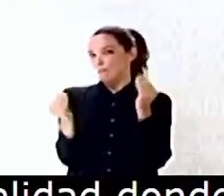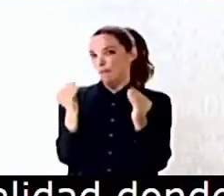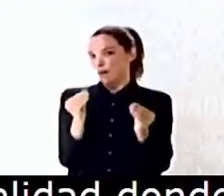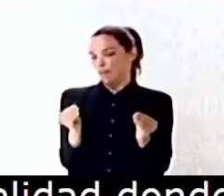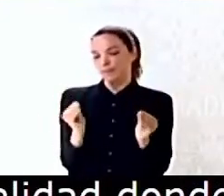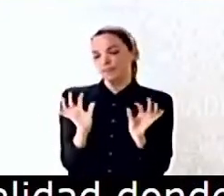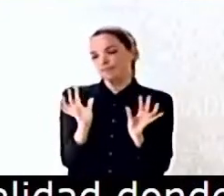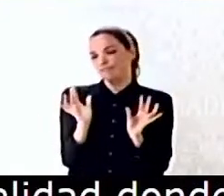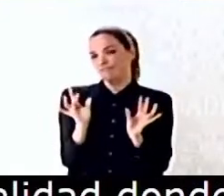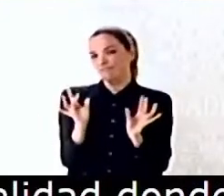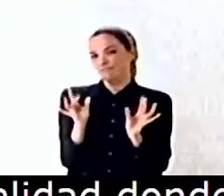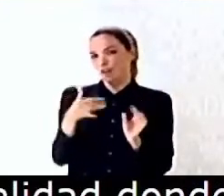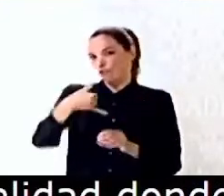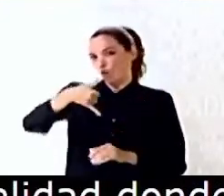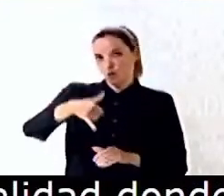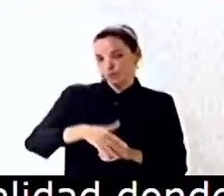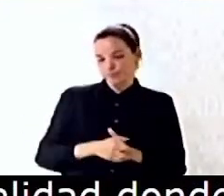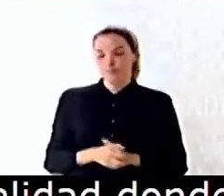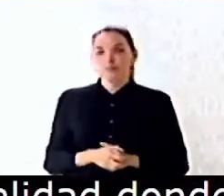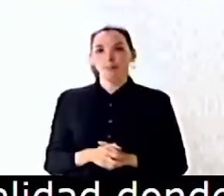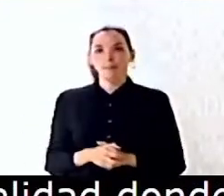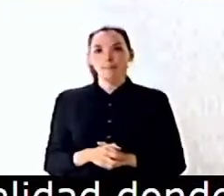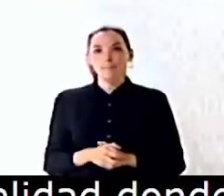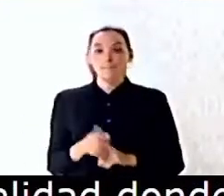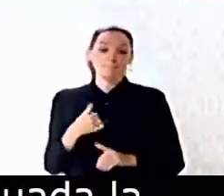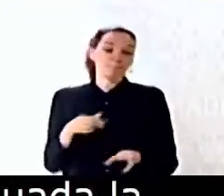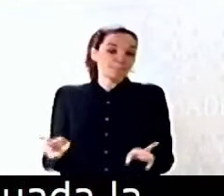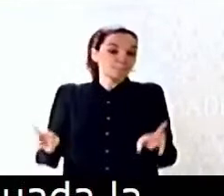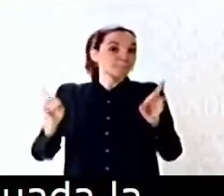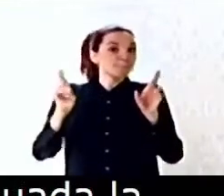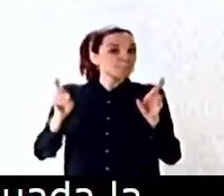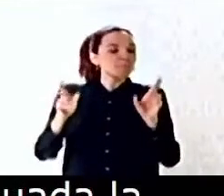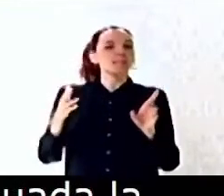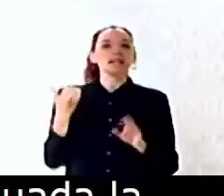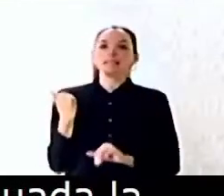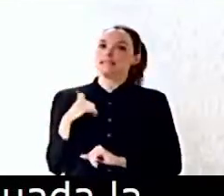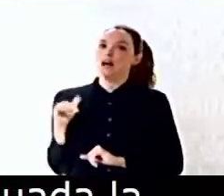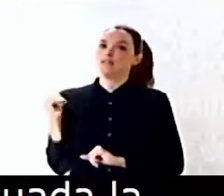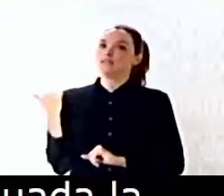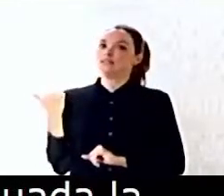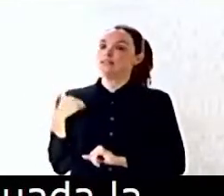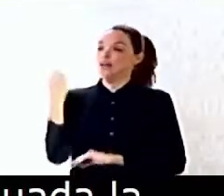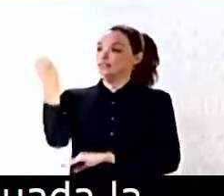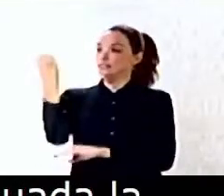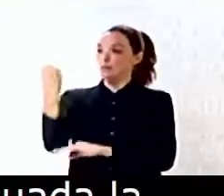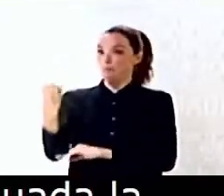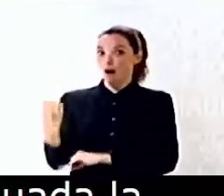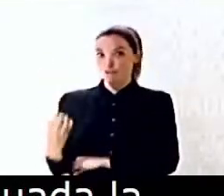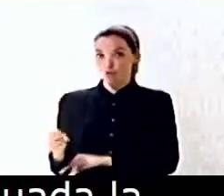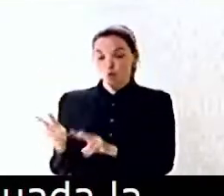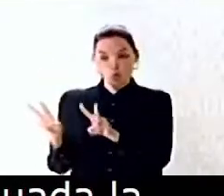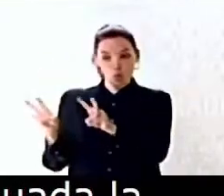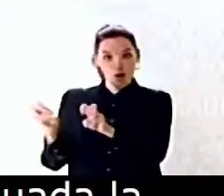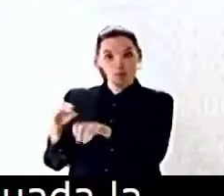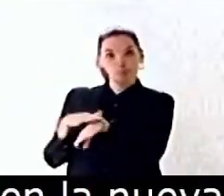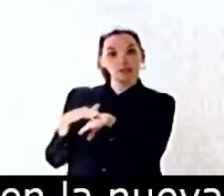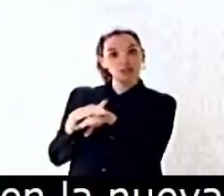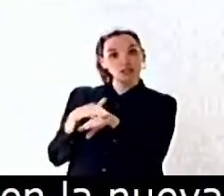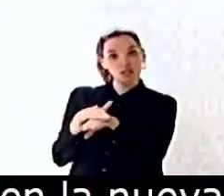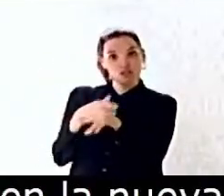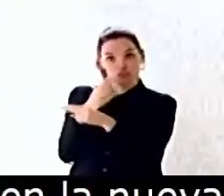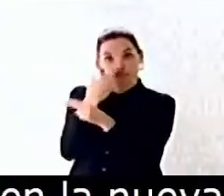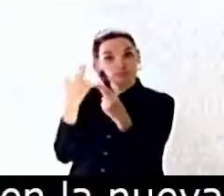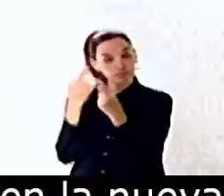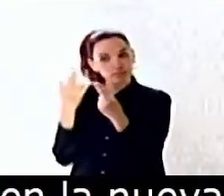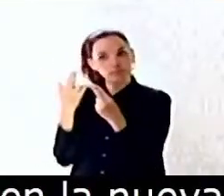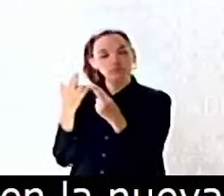muy atenuado esa nueva normalidad, que yo espero que se recoja ya en la nueva versión del semáforo que publique el Ministerio de Sanidad,